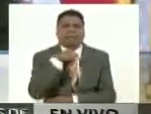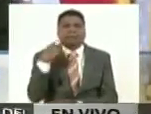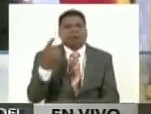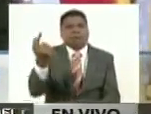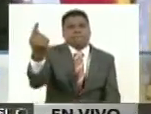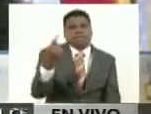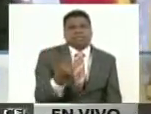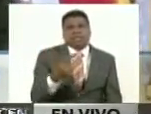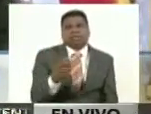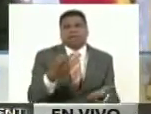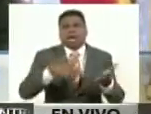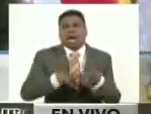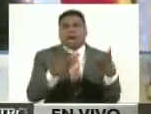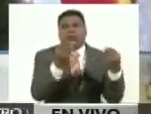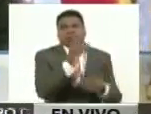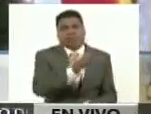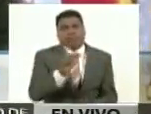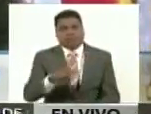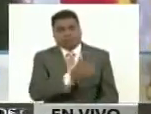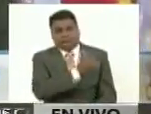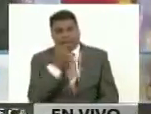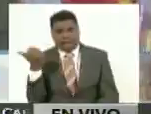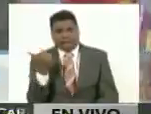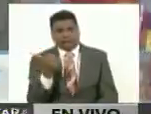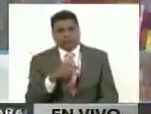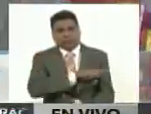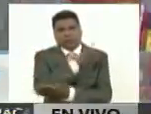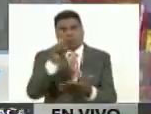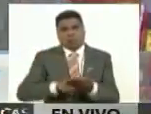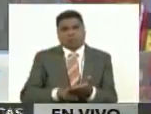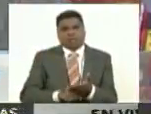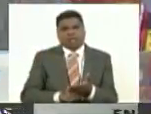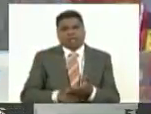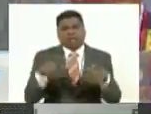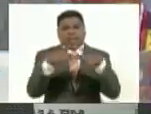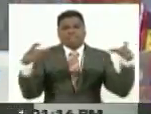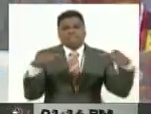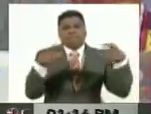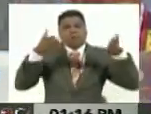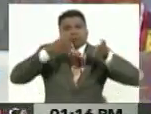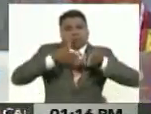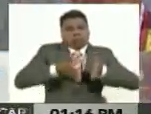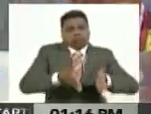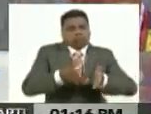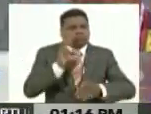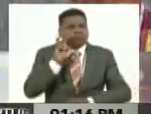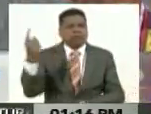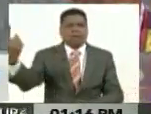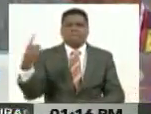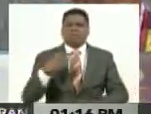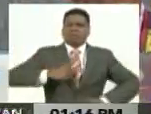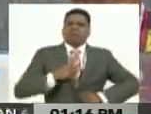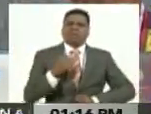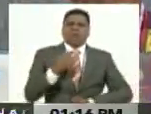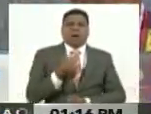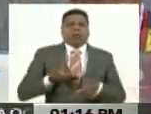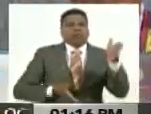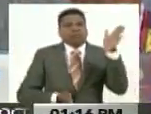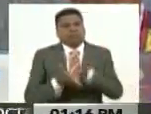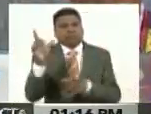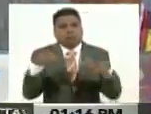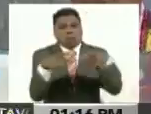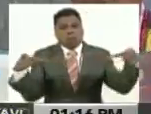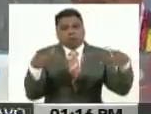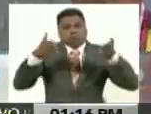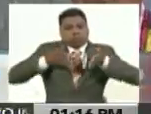aparecían a muchos de ellos en pleno velorio en su casa, llegaban los organismos de seguridad y se llevaban el cuerpo, el cadáver, y no